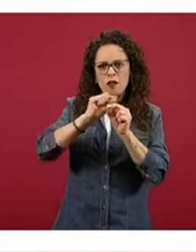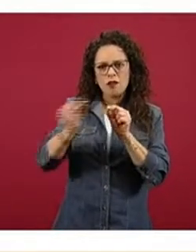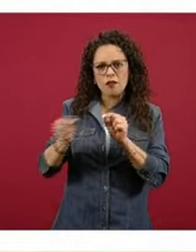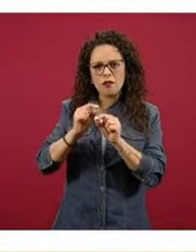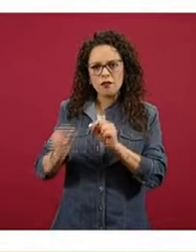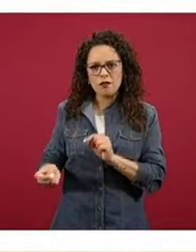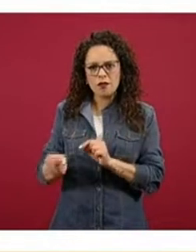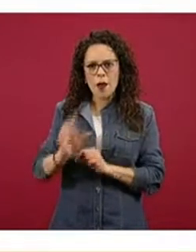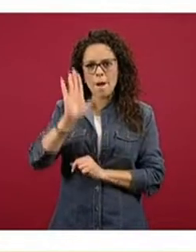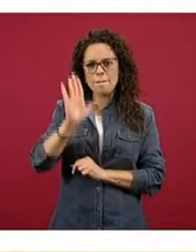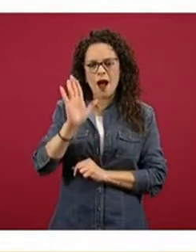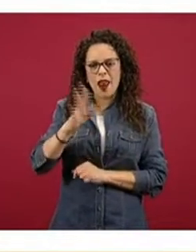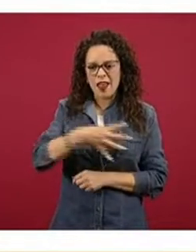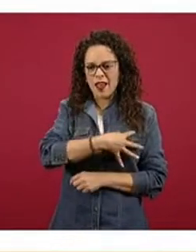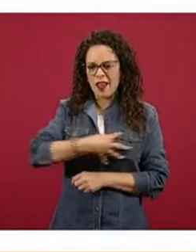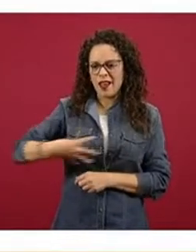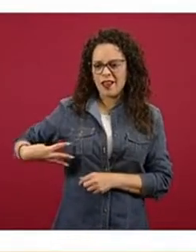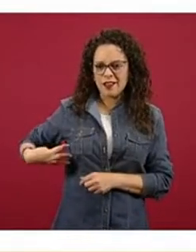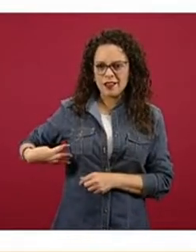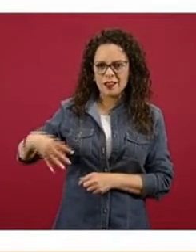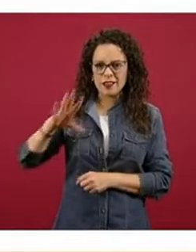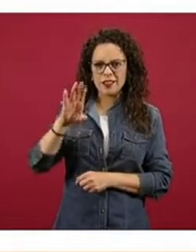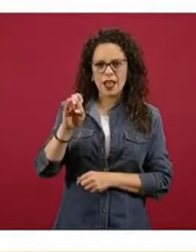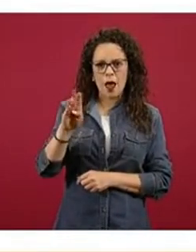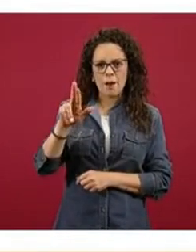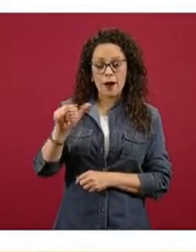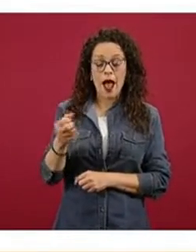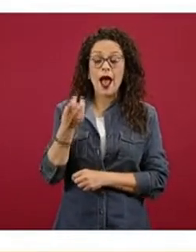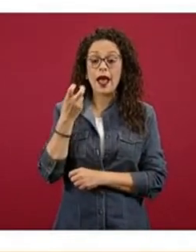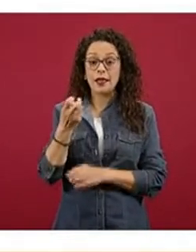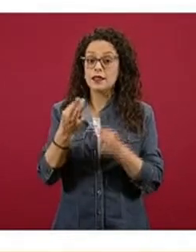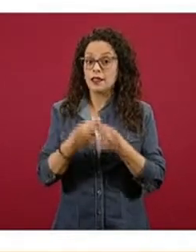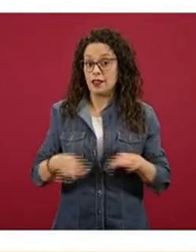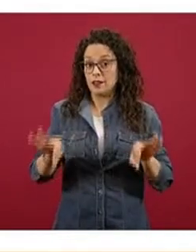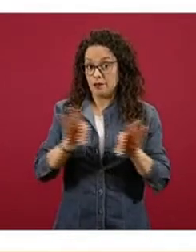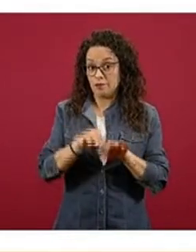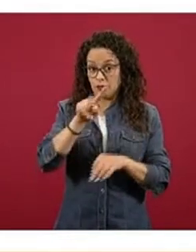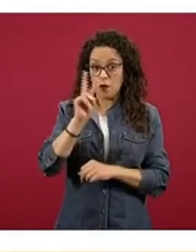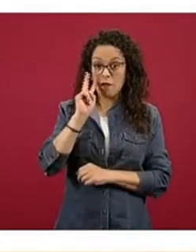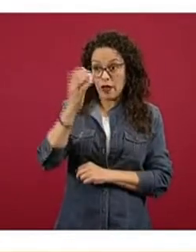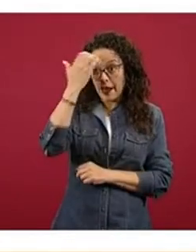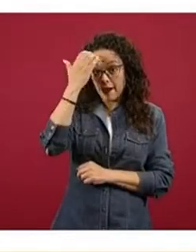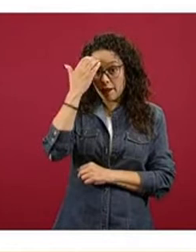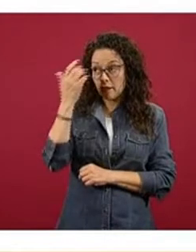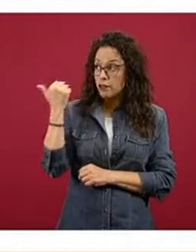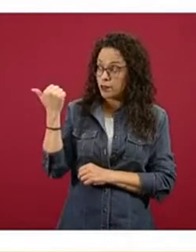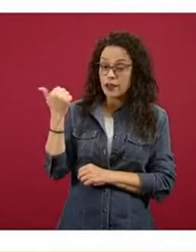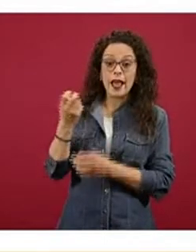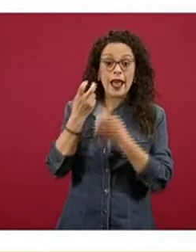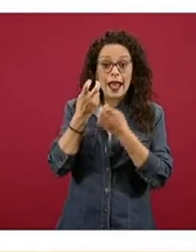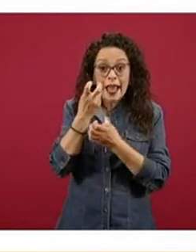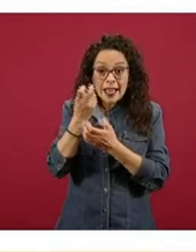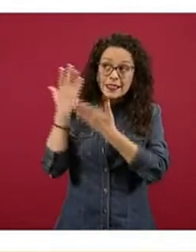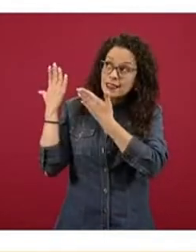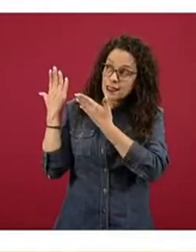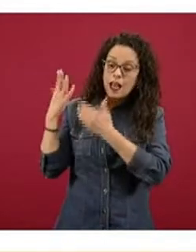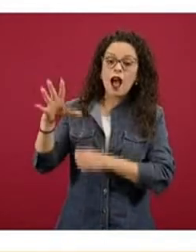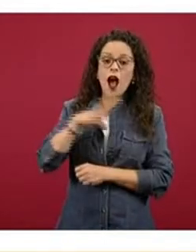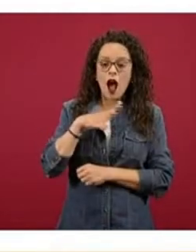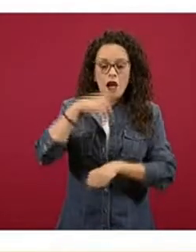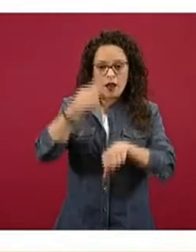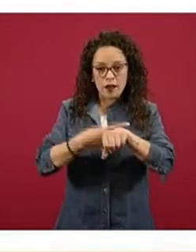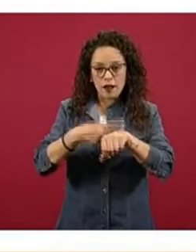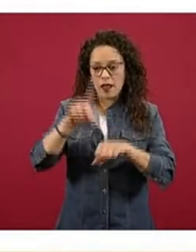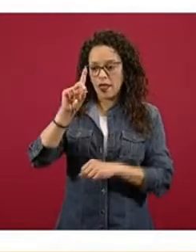es importante que ustedes sepan que este es el mosco que transmite el dengue. Transmite otras enfermedades